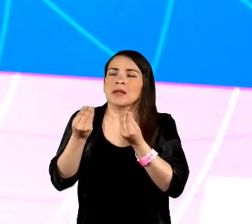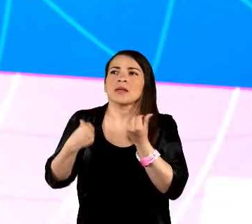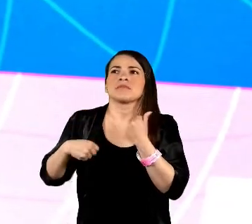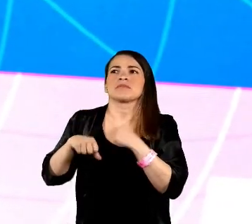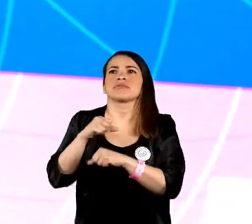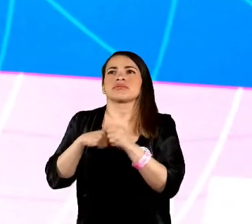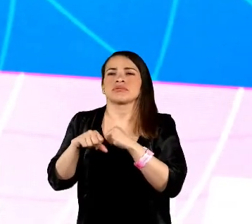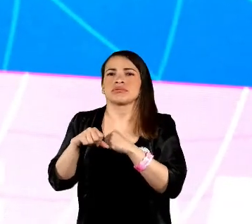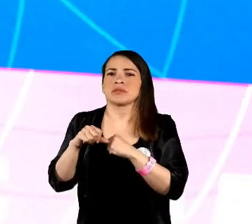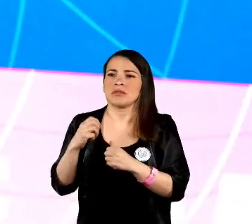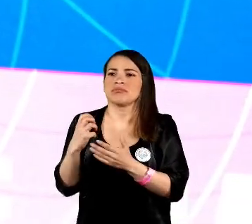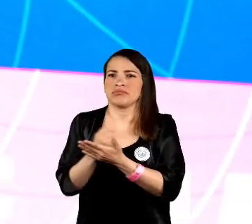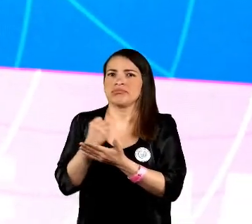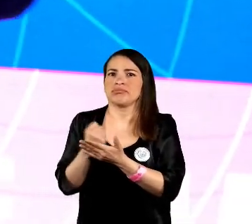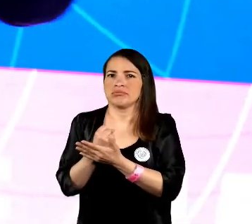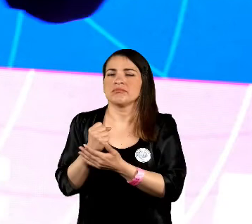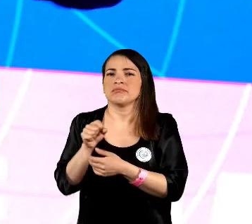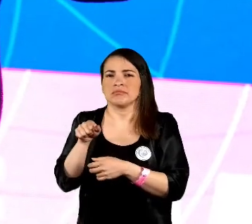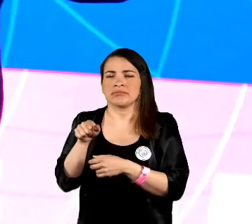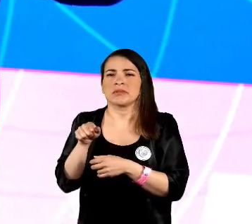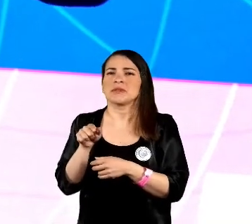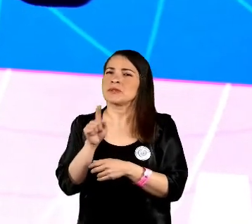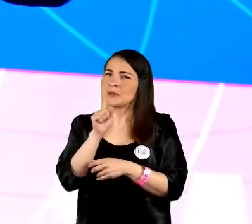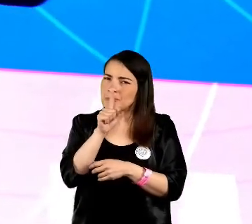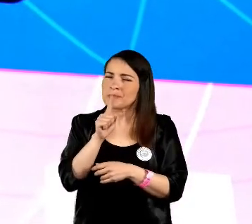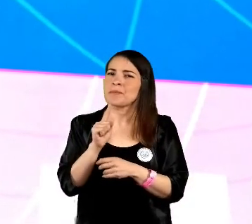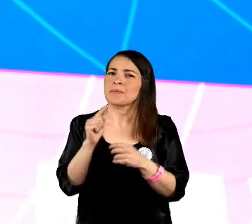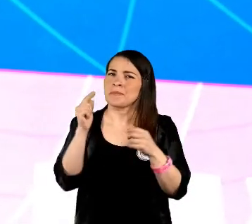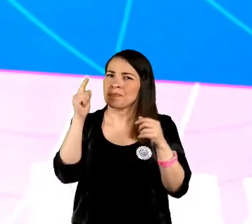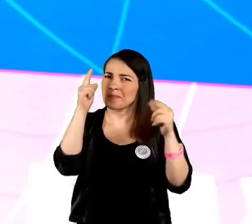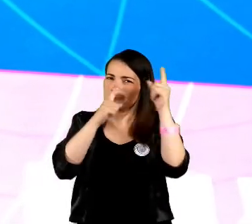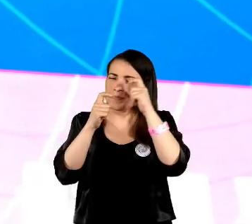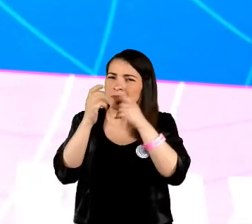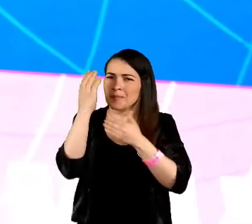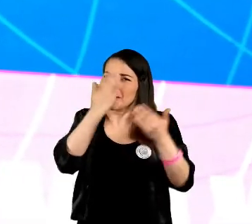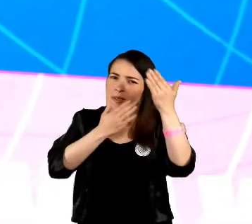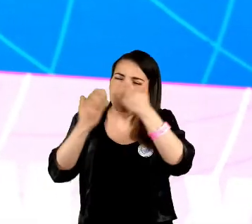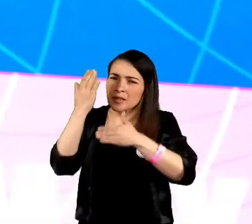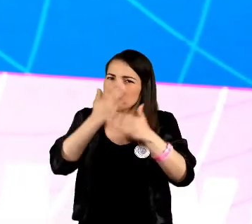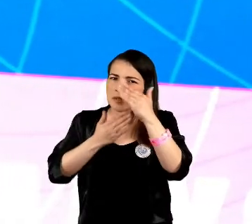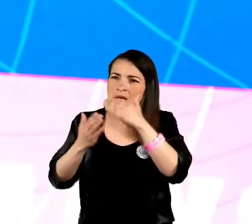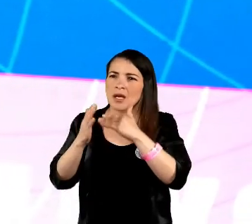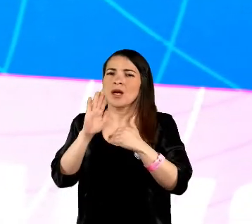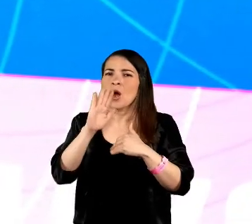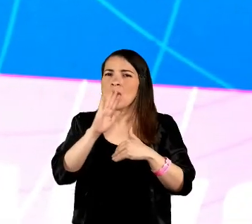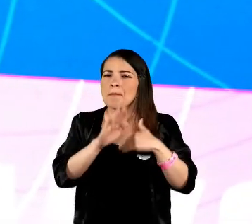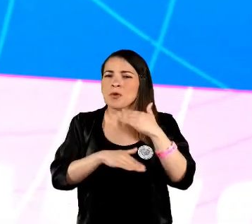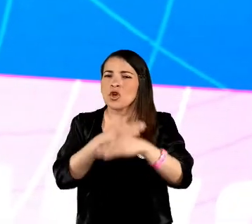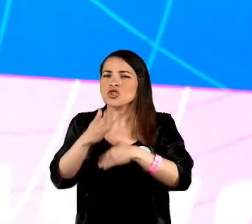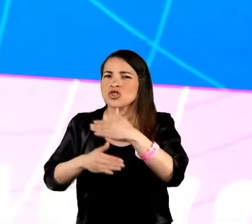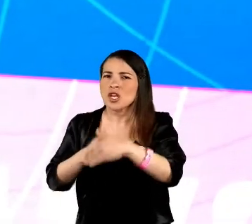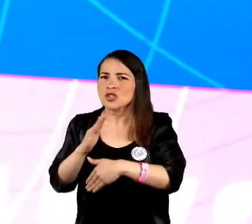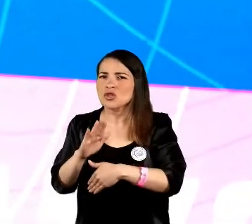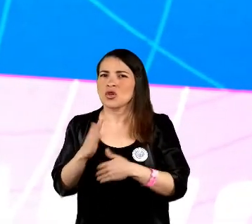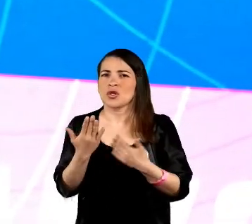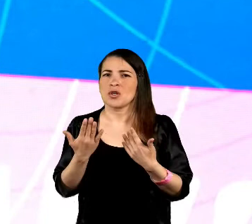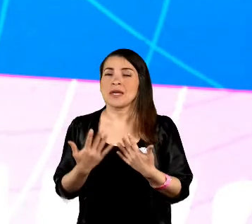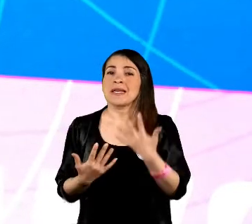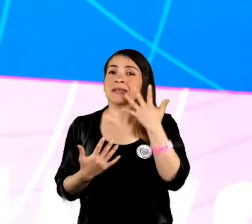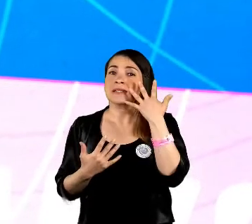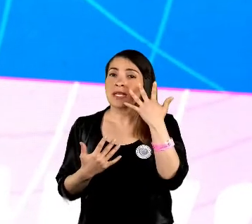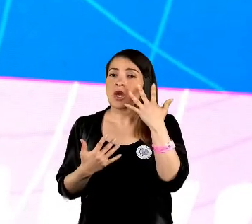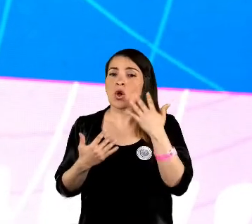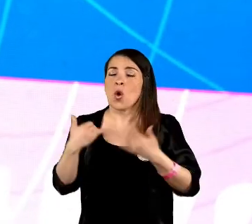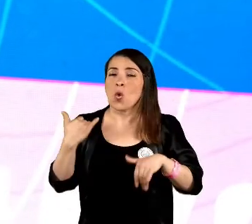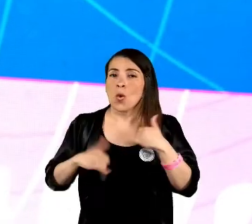les repercute a ustedes analizar cuáles fueron todo el proceso de ellos de construcción de esos cinco juegos